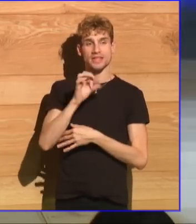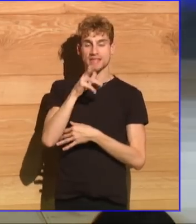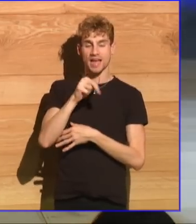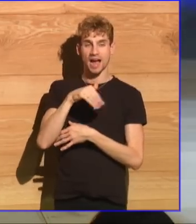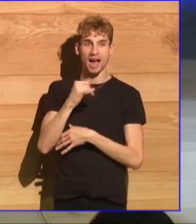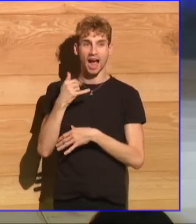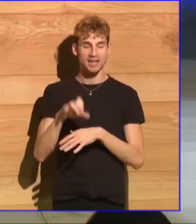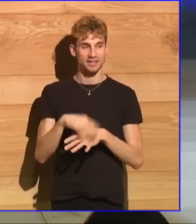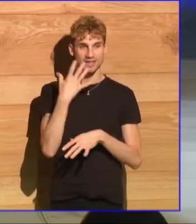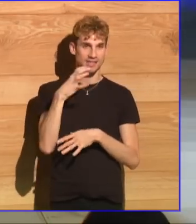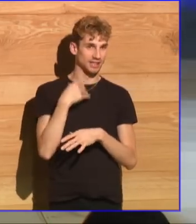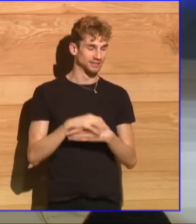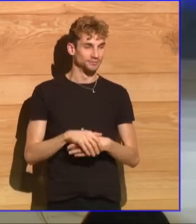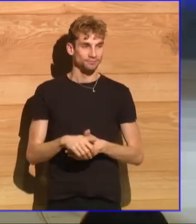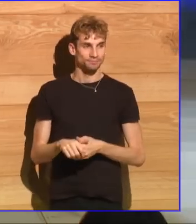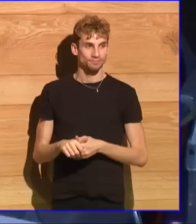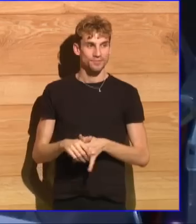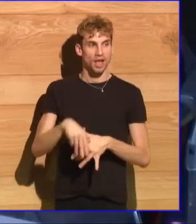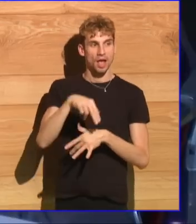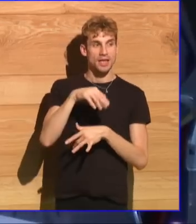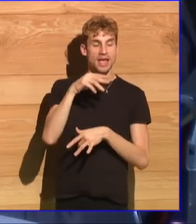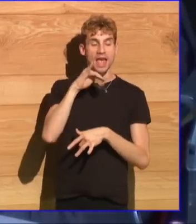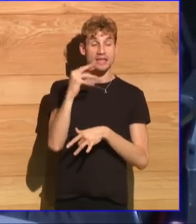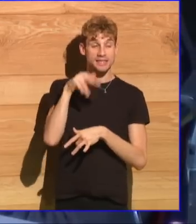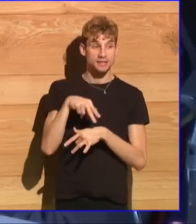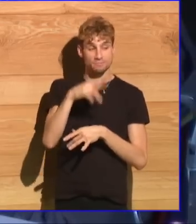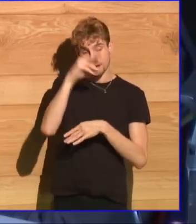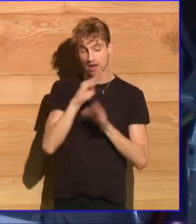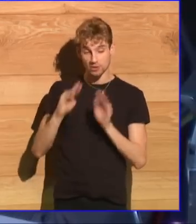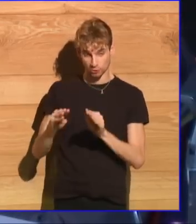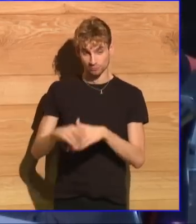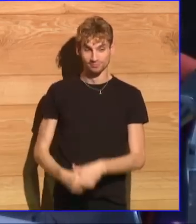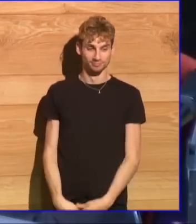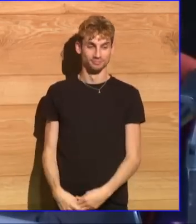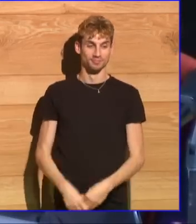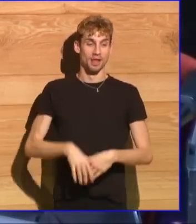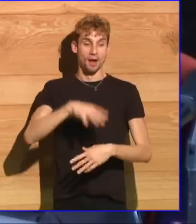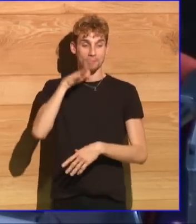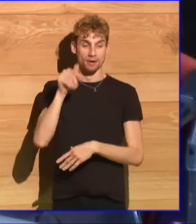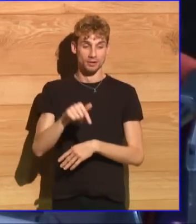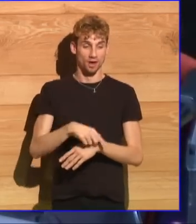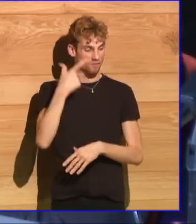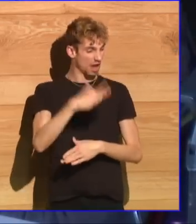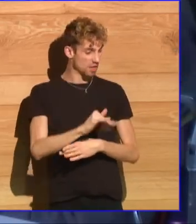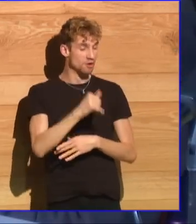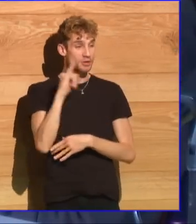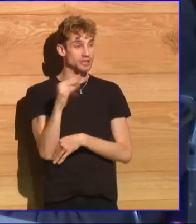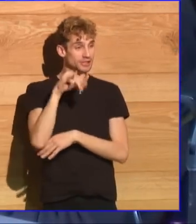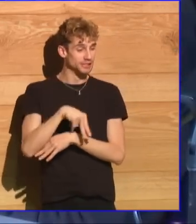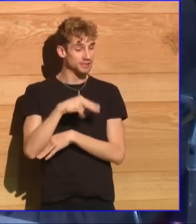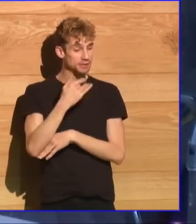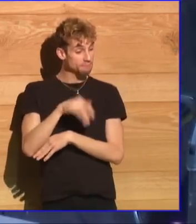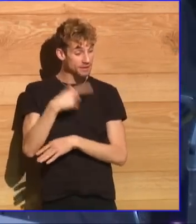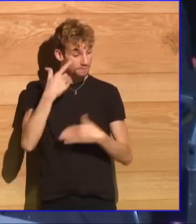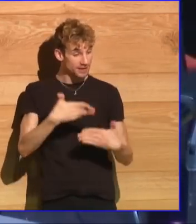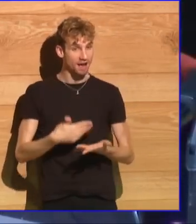los padres. Ha traído de una caja de Jim. Bombones de licor. Pero es que es brutal. Y por eso... Mira, un Jim Beam, perdóname. Quiero